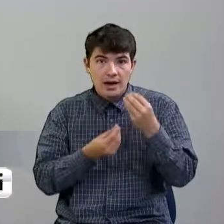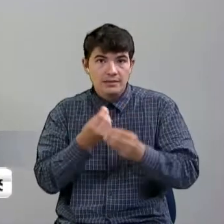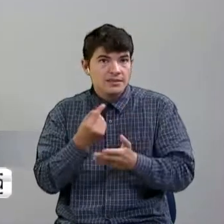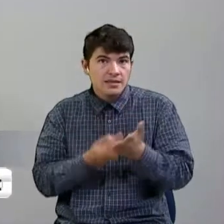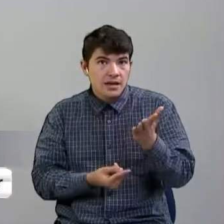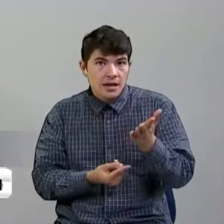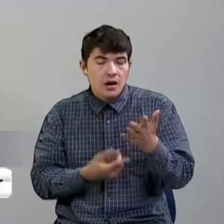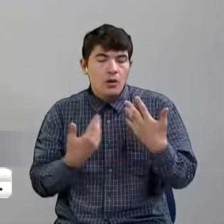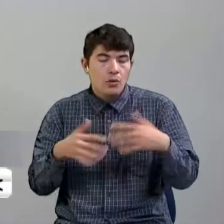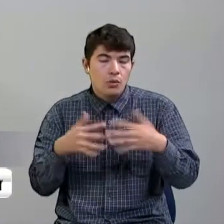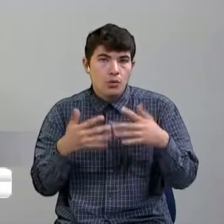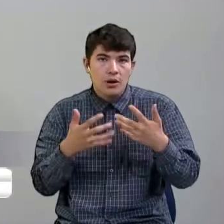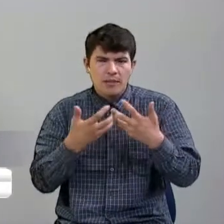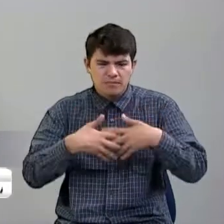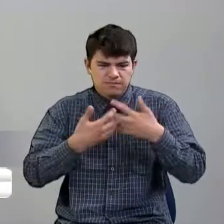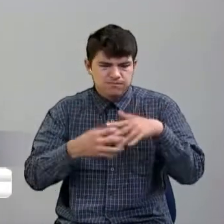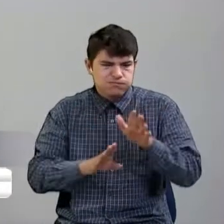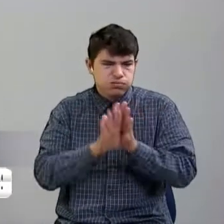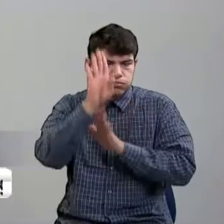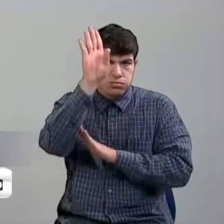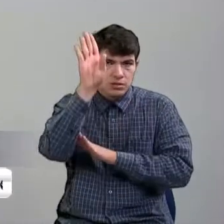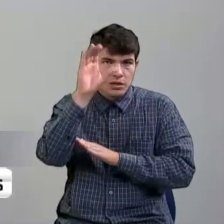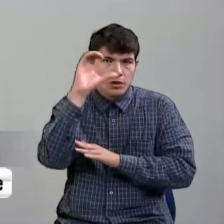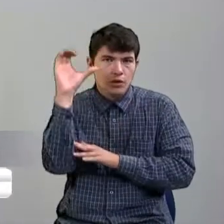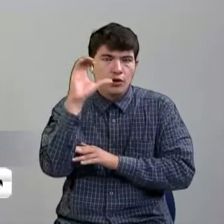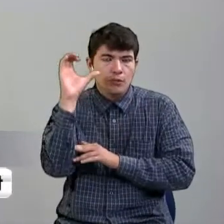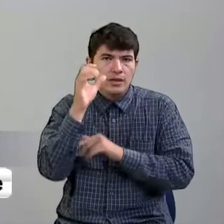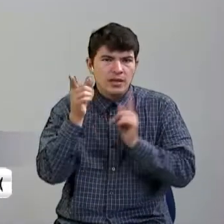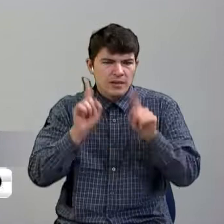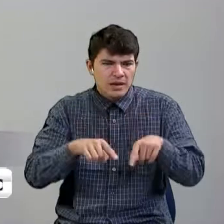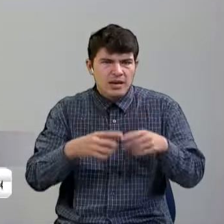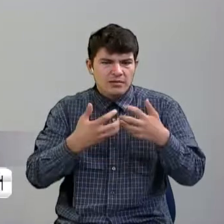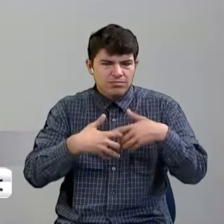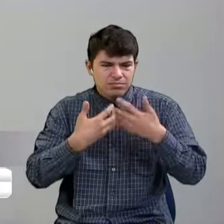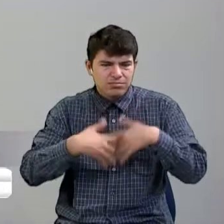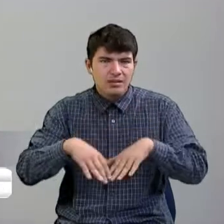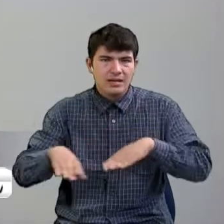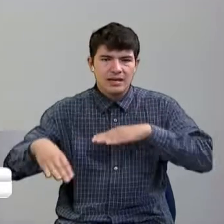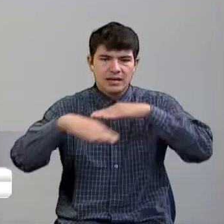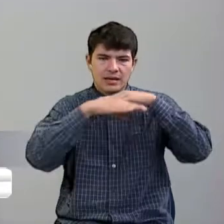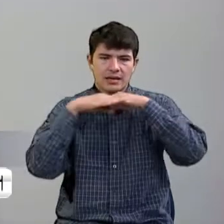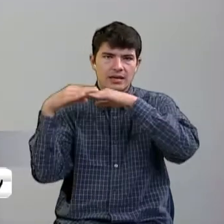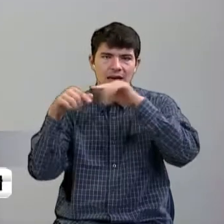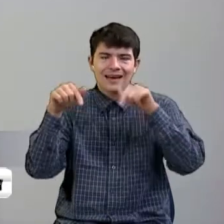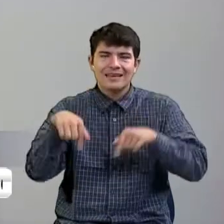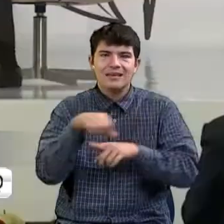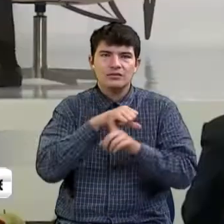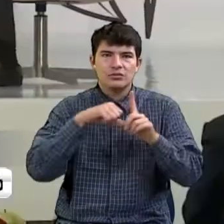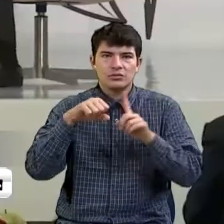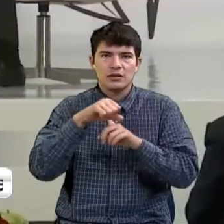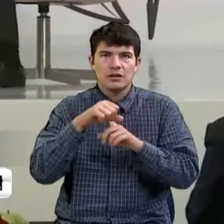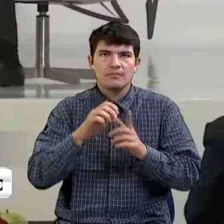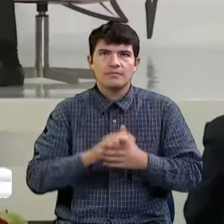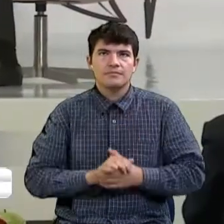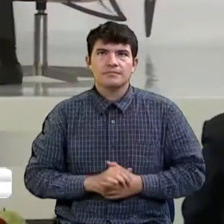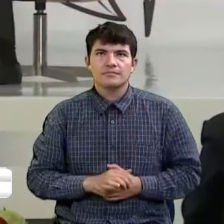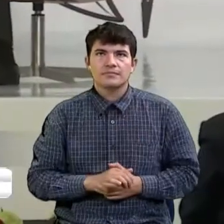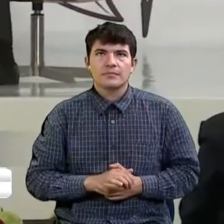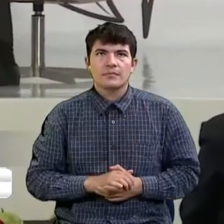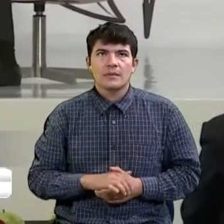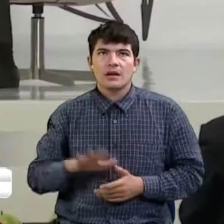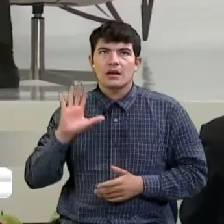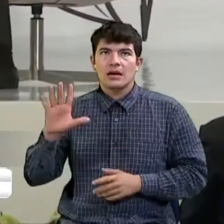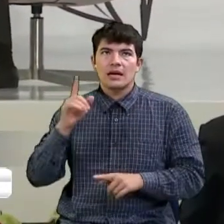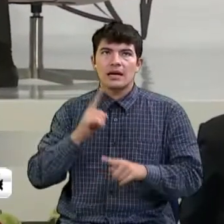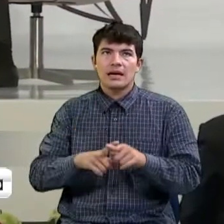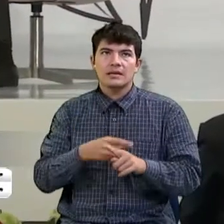un motor de desarrollo y un motor de equidad en nuestras sociedades por su parte el ex